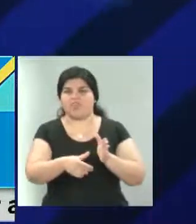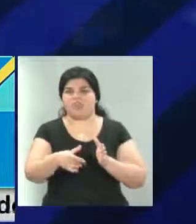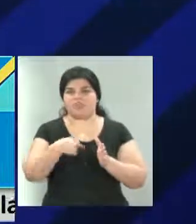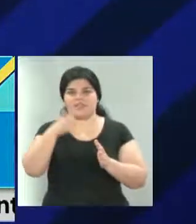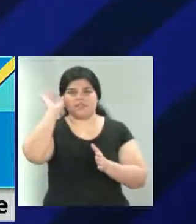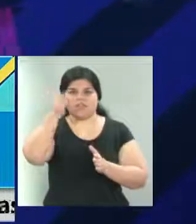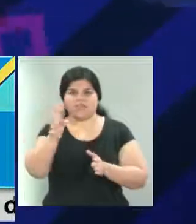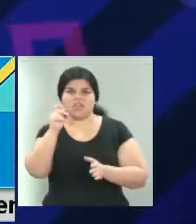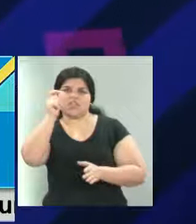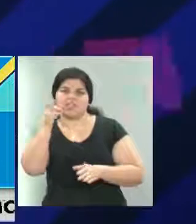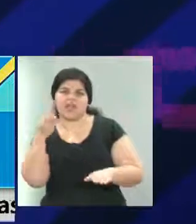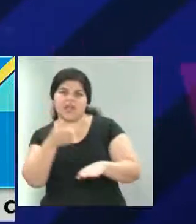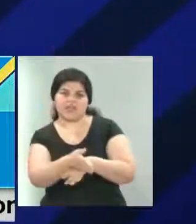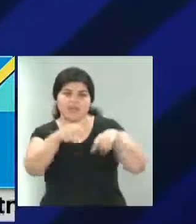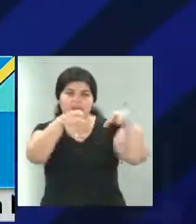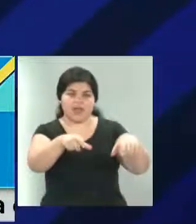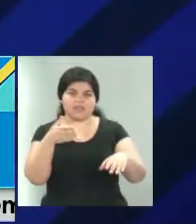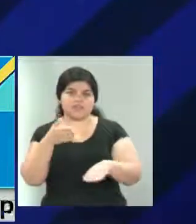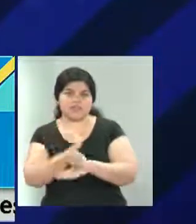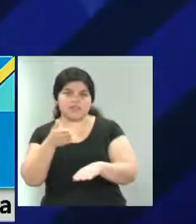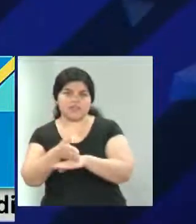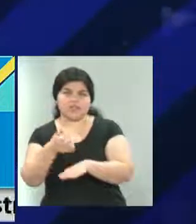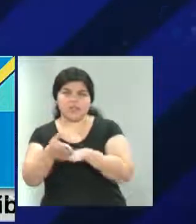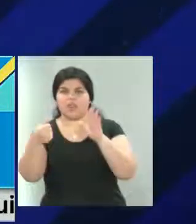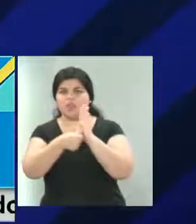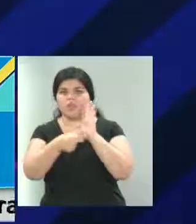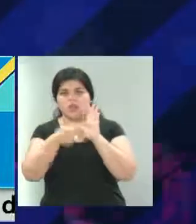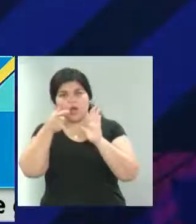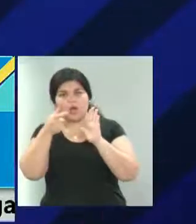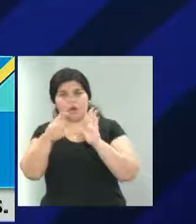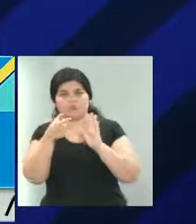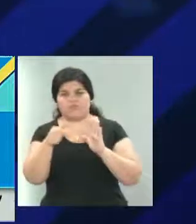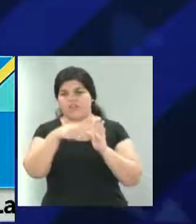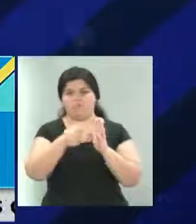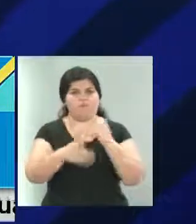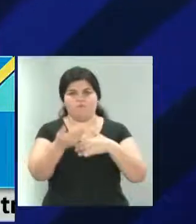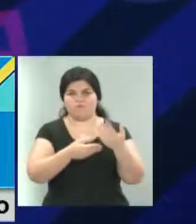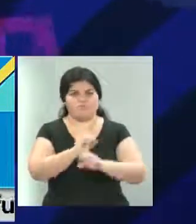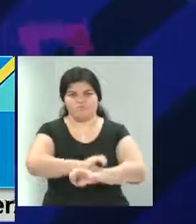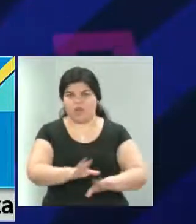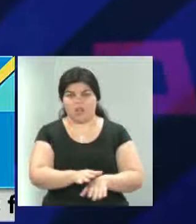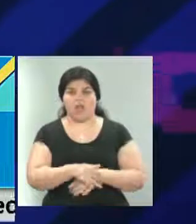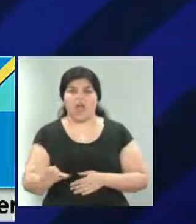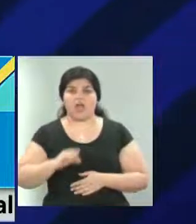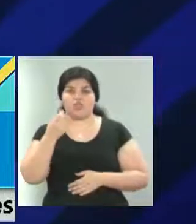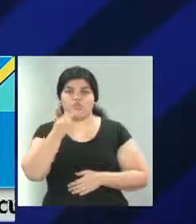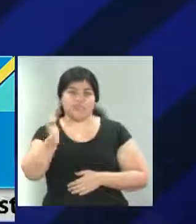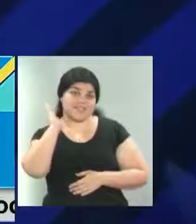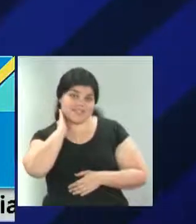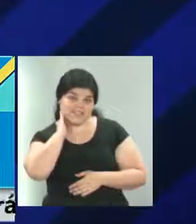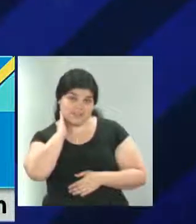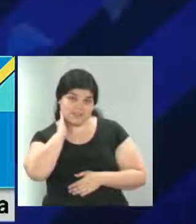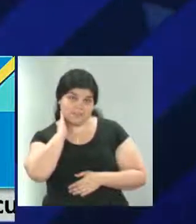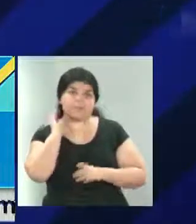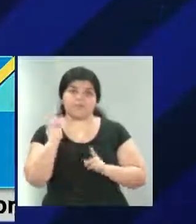los ingresos de las personas a los estadios. Este programa no funcionó y en el año 2016 se empezó a aplicar, a través